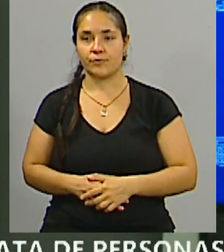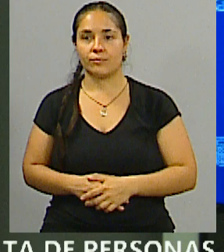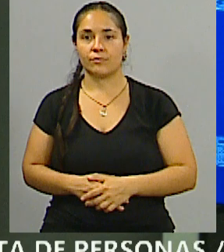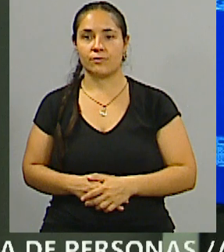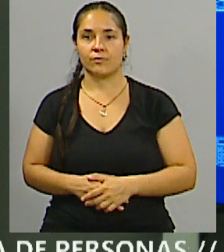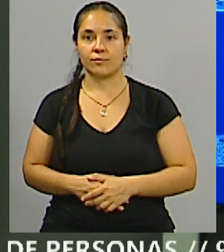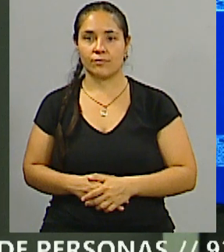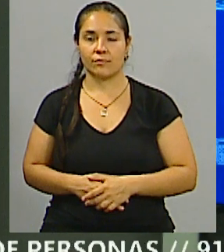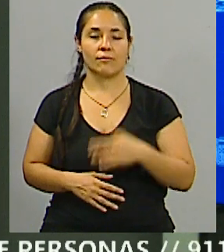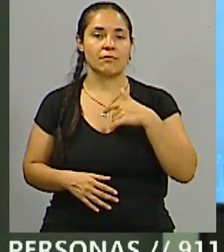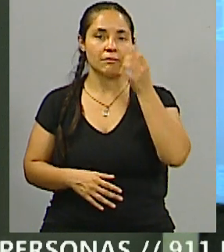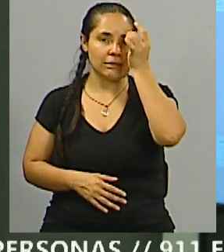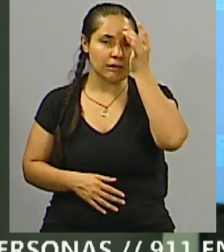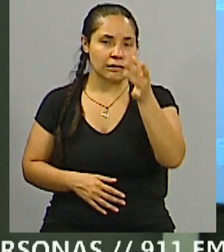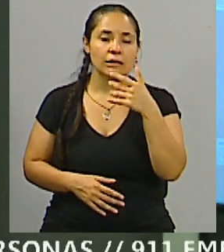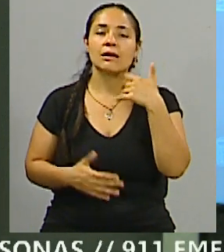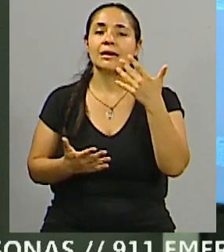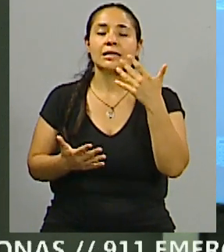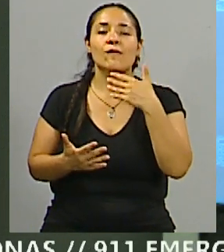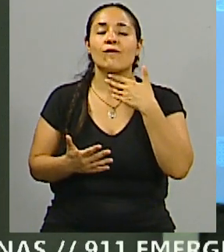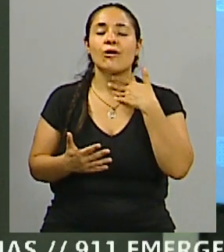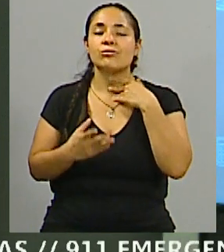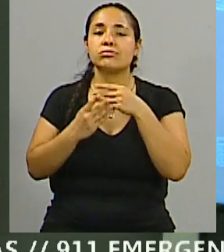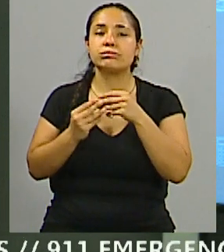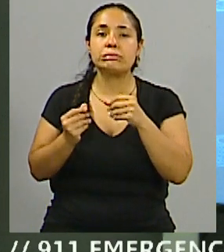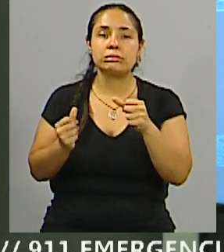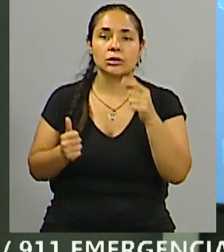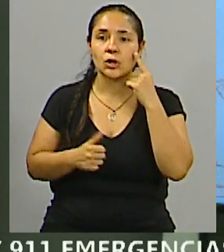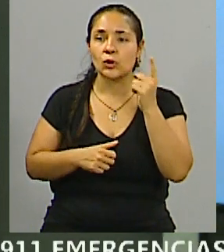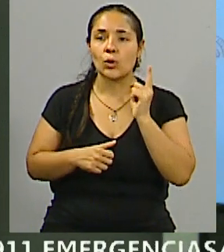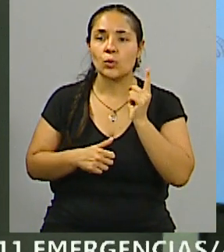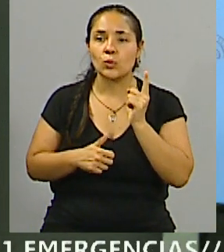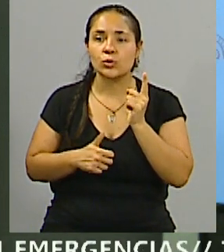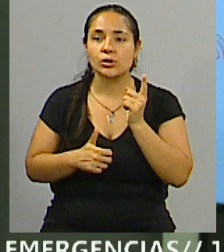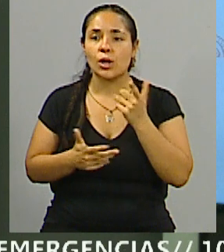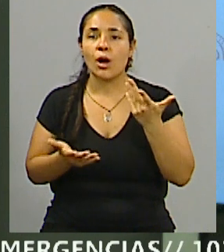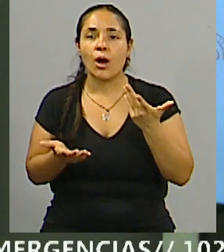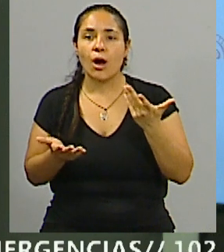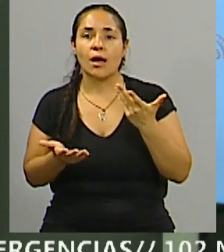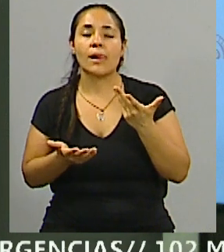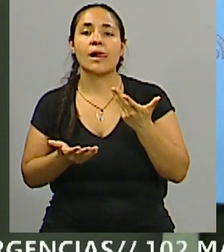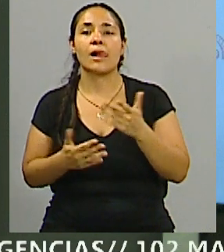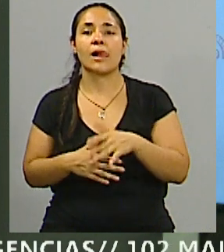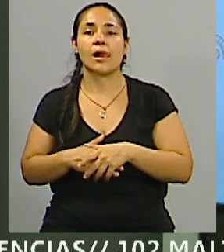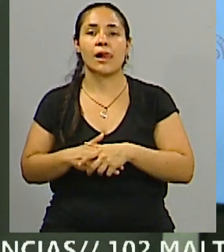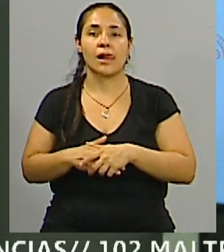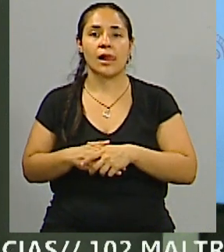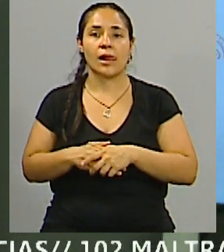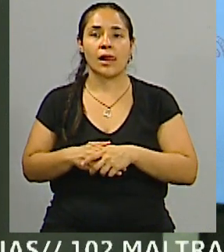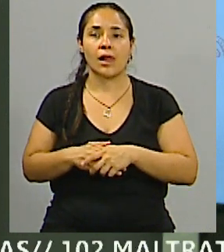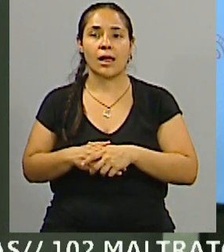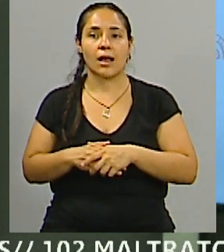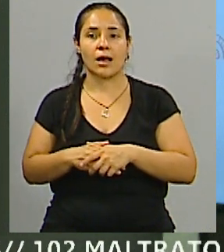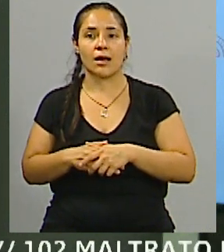Perdón, doctora, la estamos perdiendo un poco la nitidez del audio.